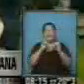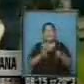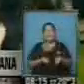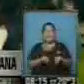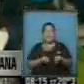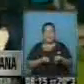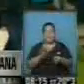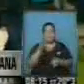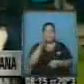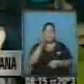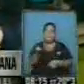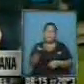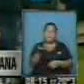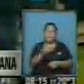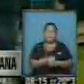también pedimos